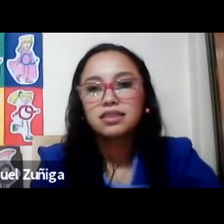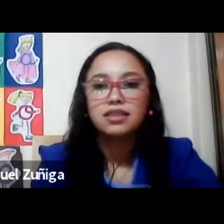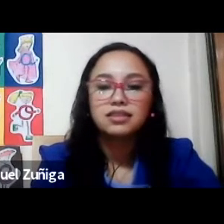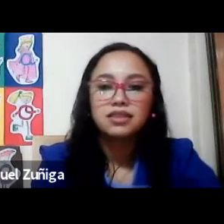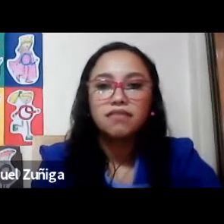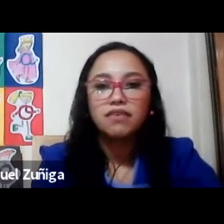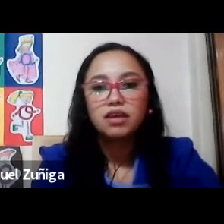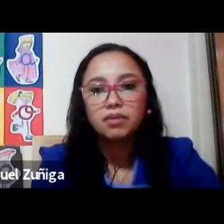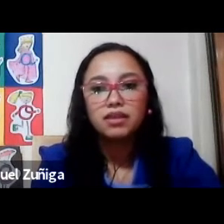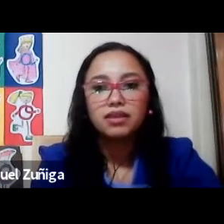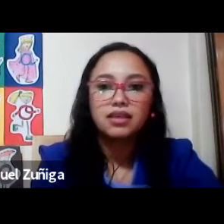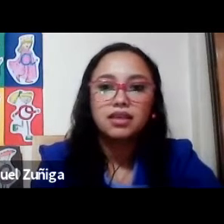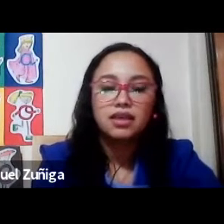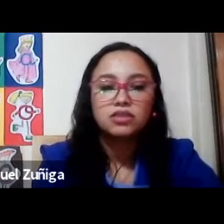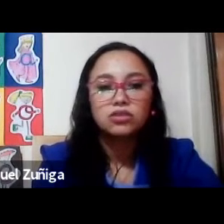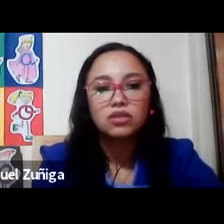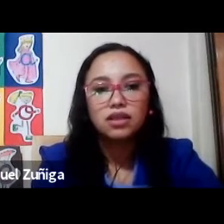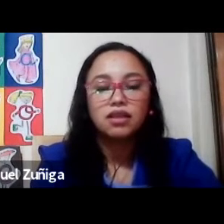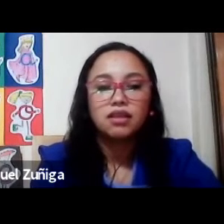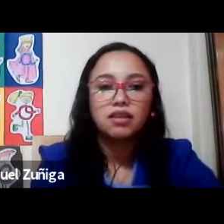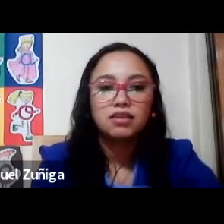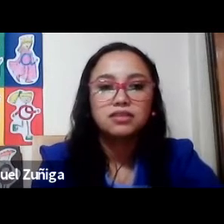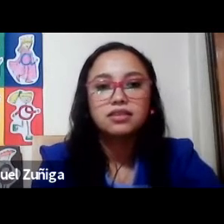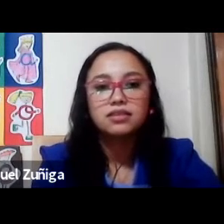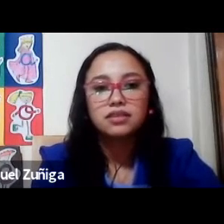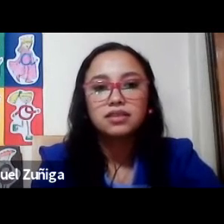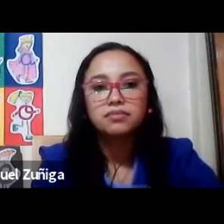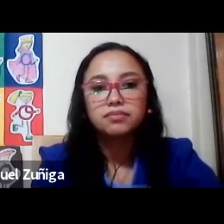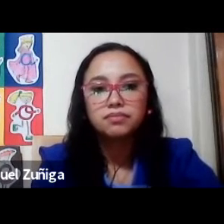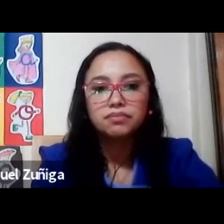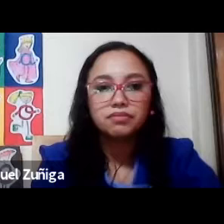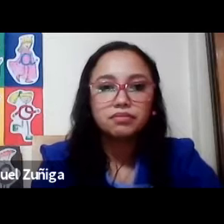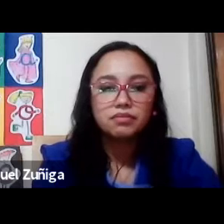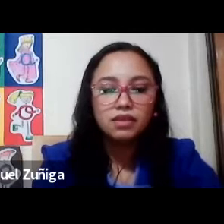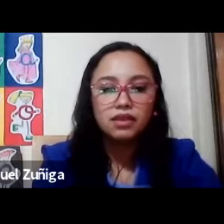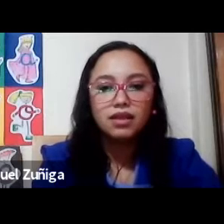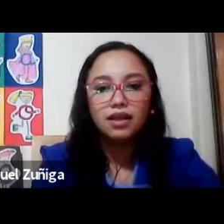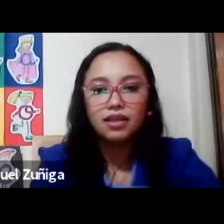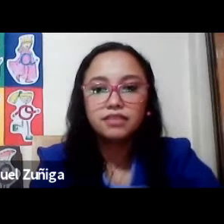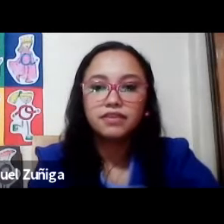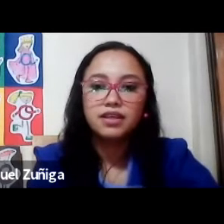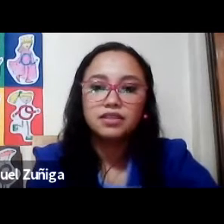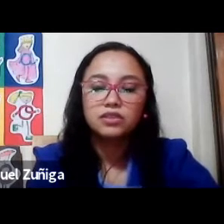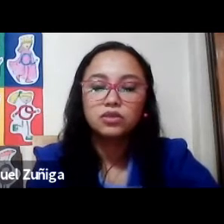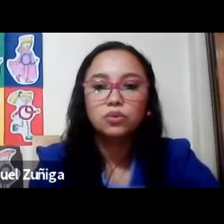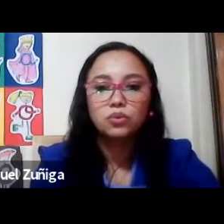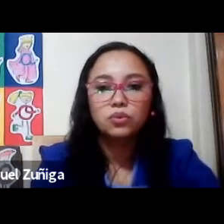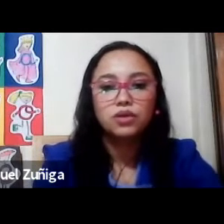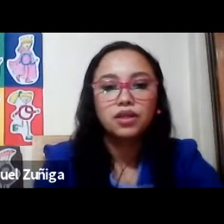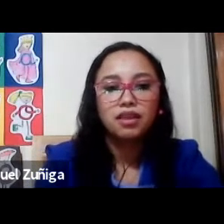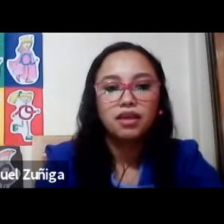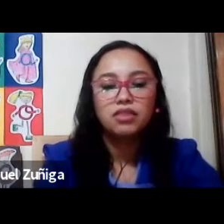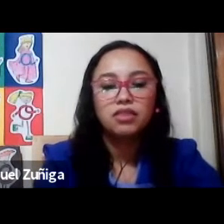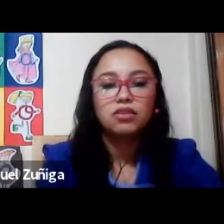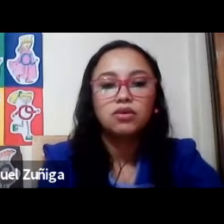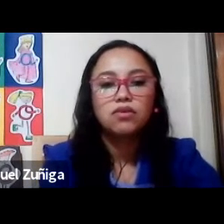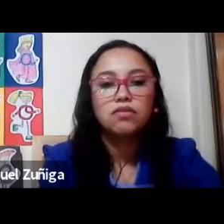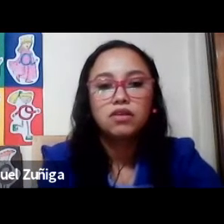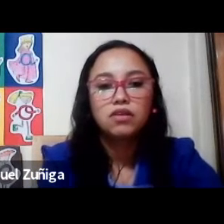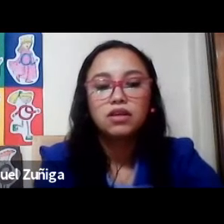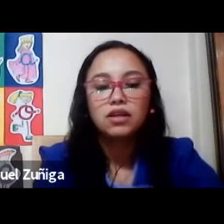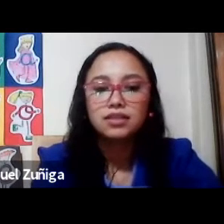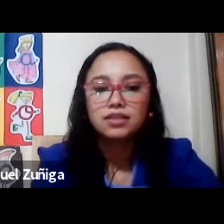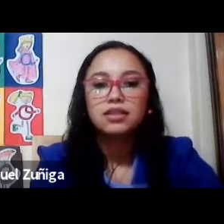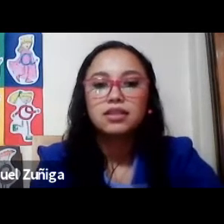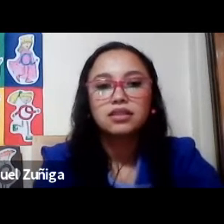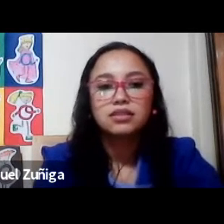decide sabiamente, ya es hora de descansar. La reina es feliz cuidando